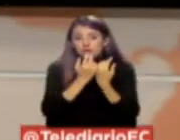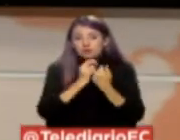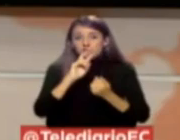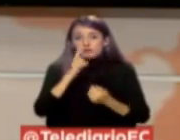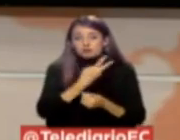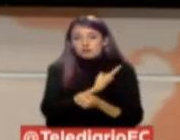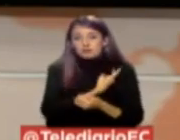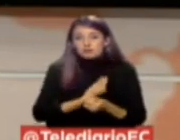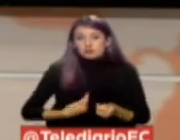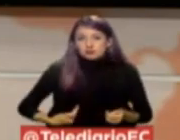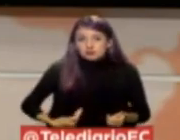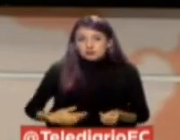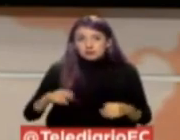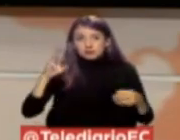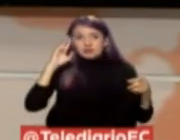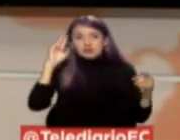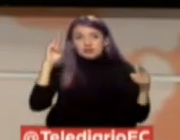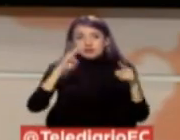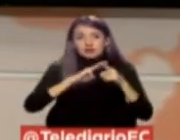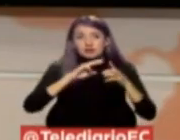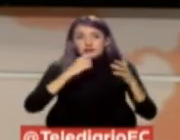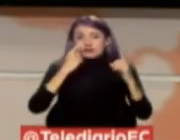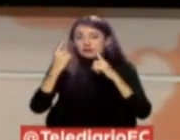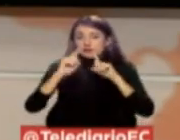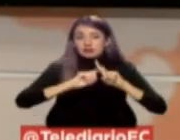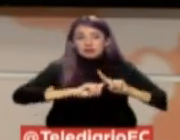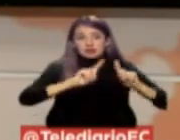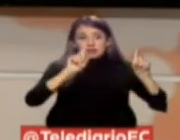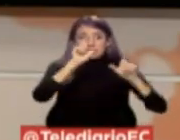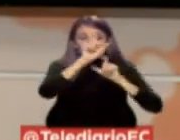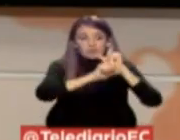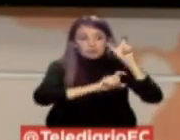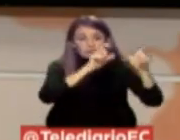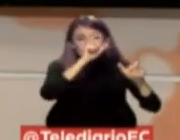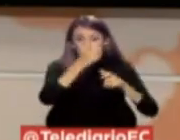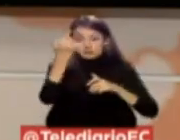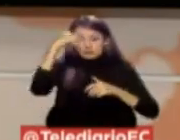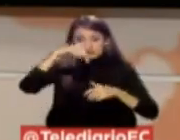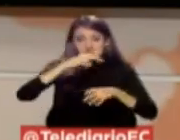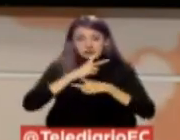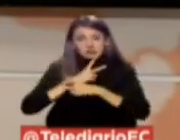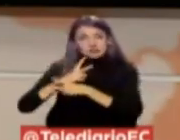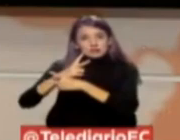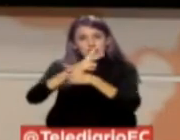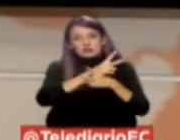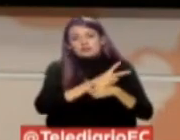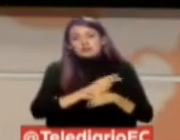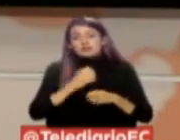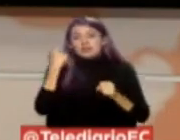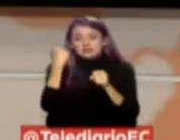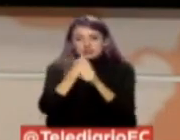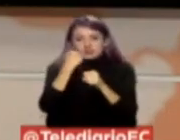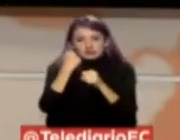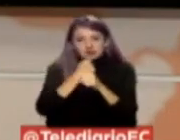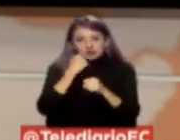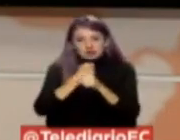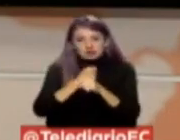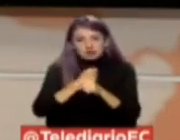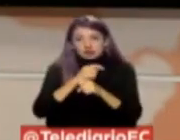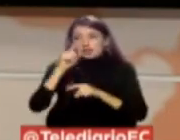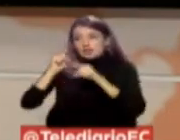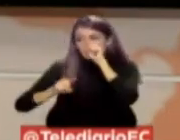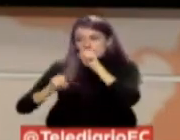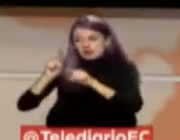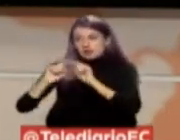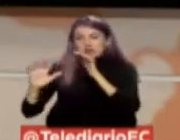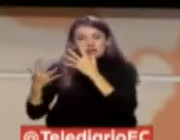en la cadena de hoy día decía con claridad que hay que diferenciar las personas que vienen para salvaguardar su vida, para trabajar honestamente, y aquellos delincuentes que